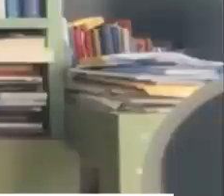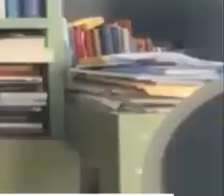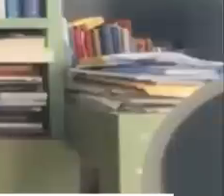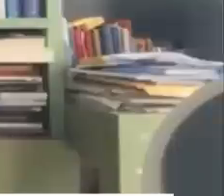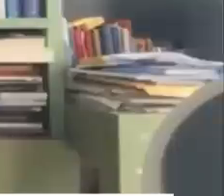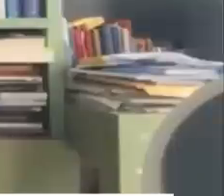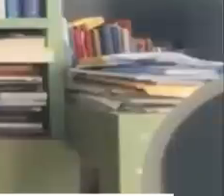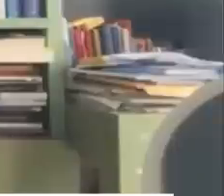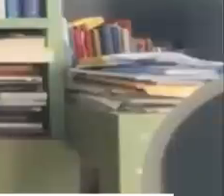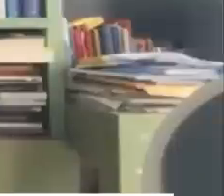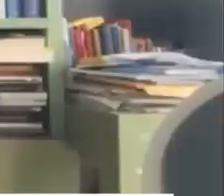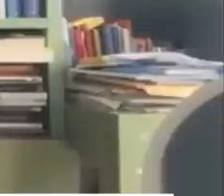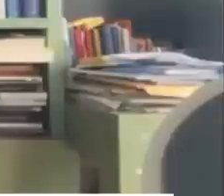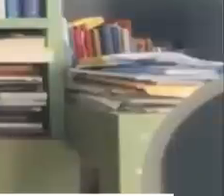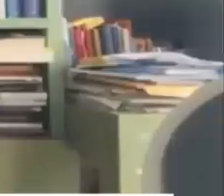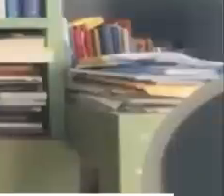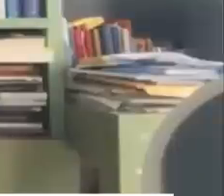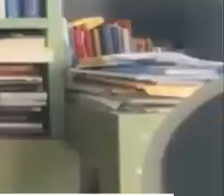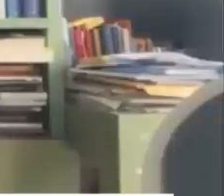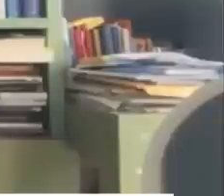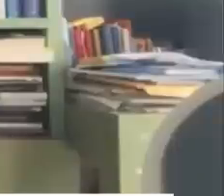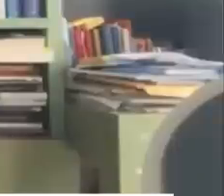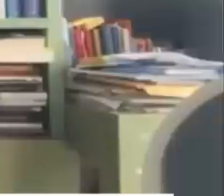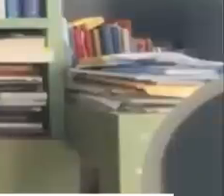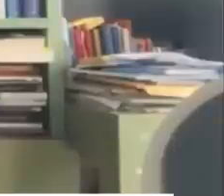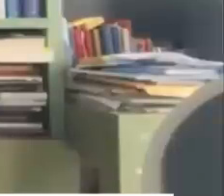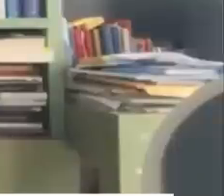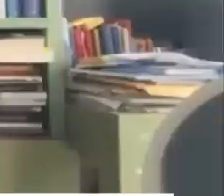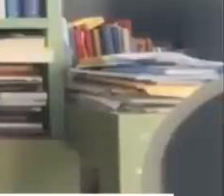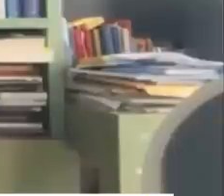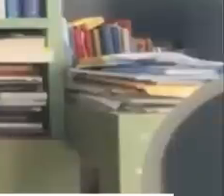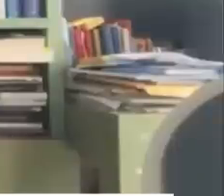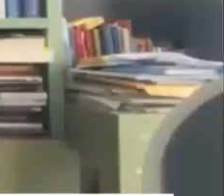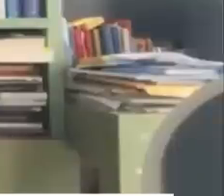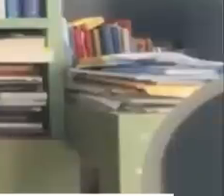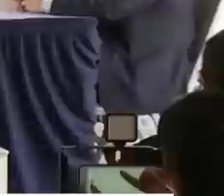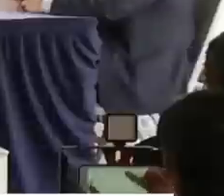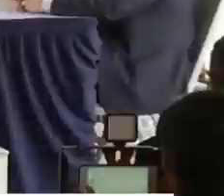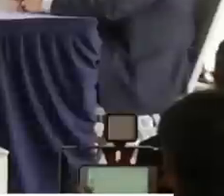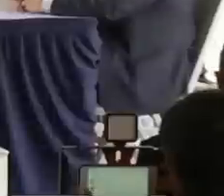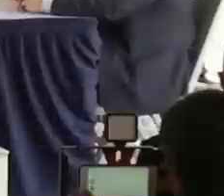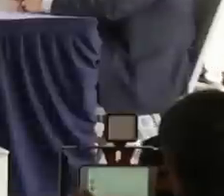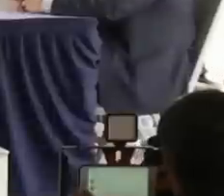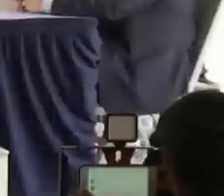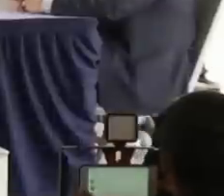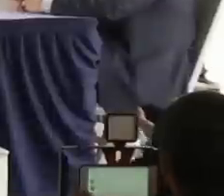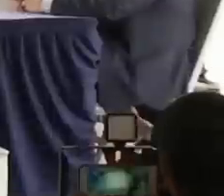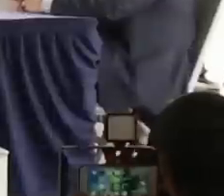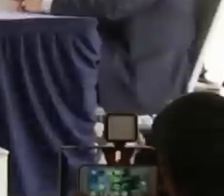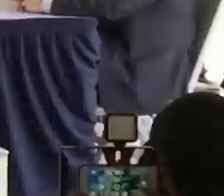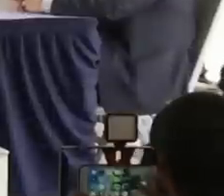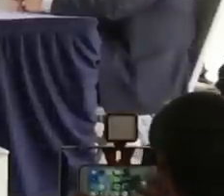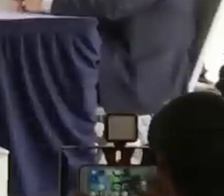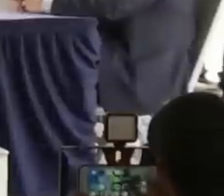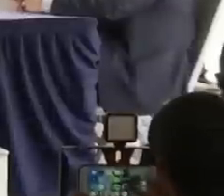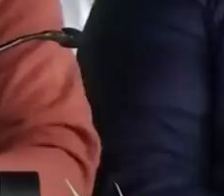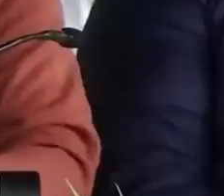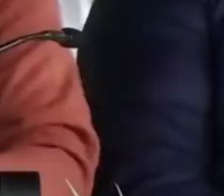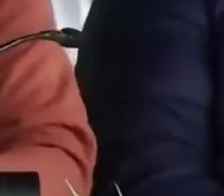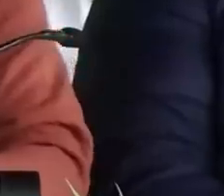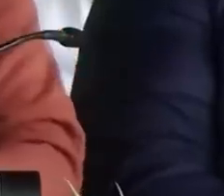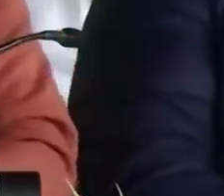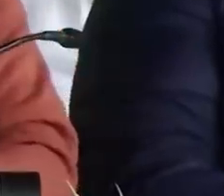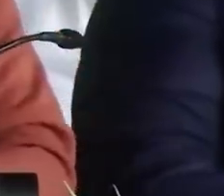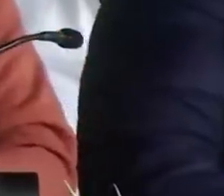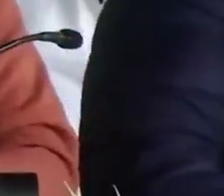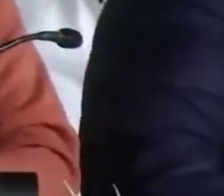aliviar la presión que hay de los actores armados en las regiones principales. Hicieron énfasis en que conviene mantener los mecanismos de